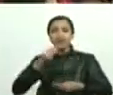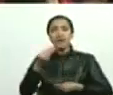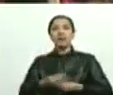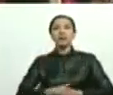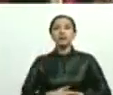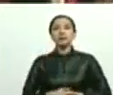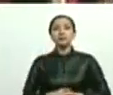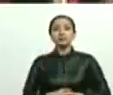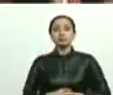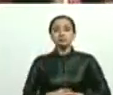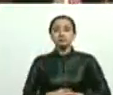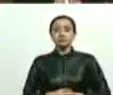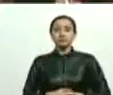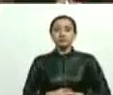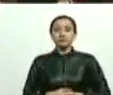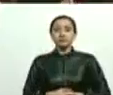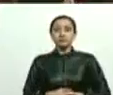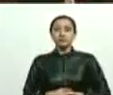fracciones,